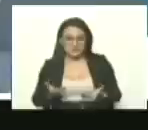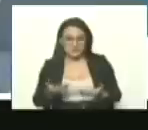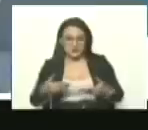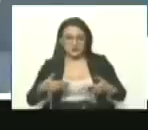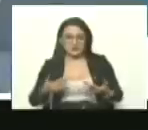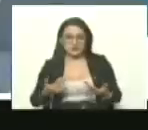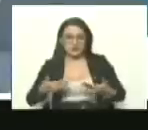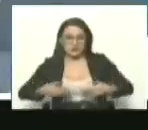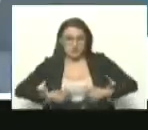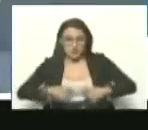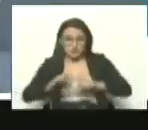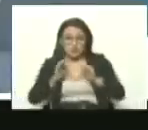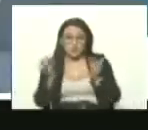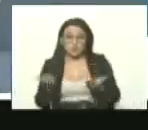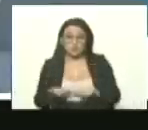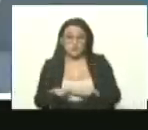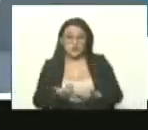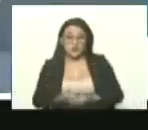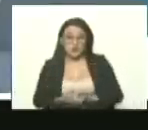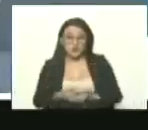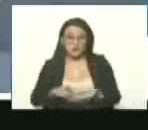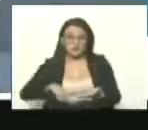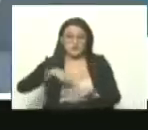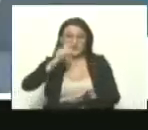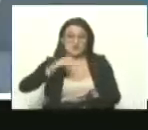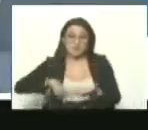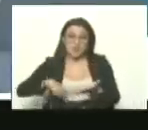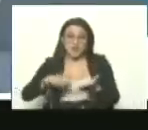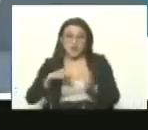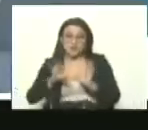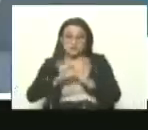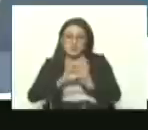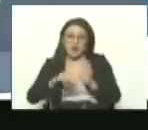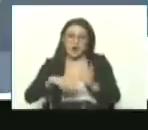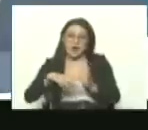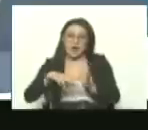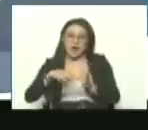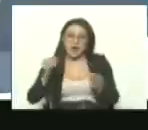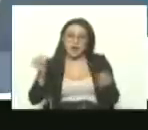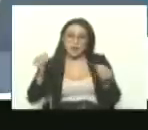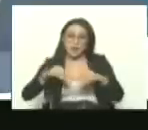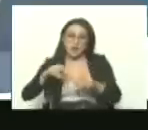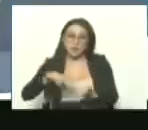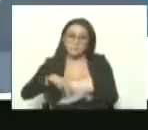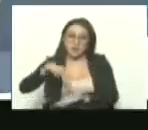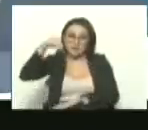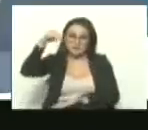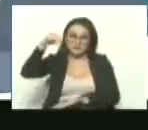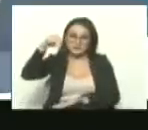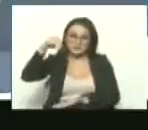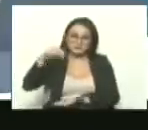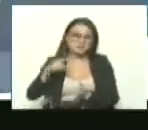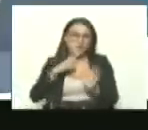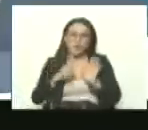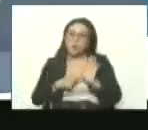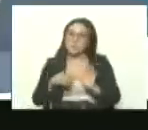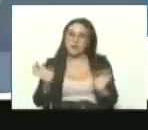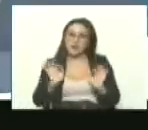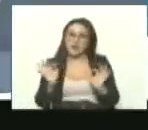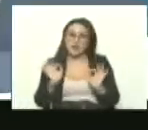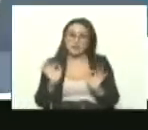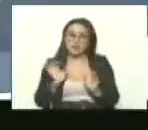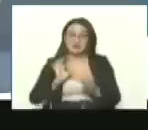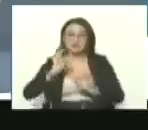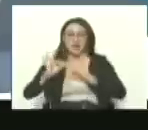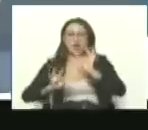mundial, porque se han firmado grandes documentos como el Acuerdo de París, pero no se cumple nada, y los grandes contaminantes del